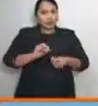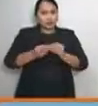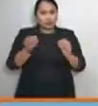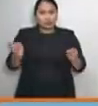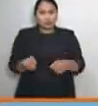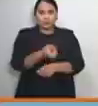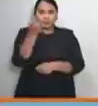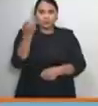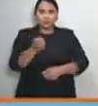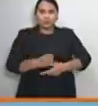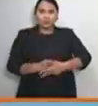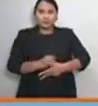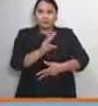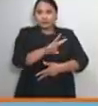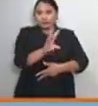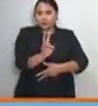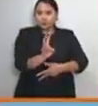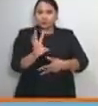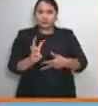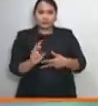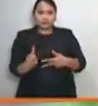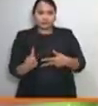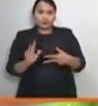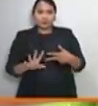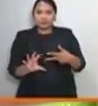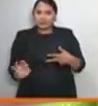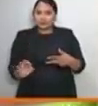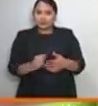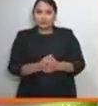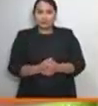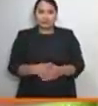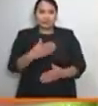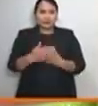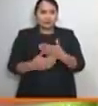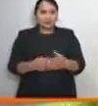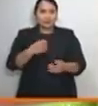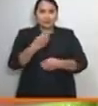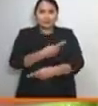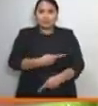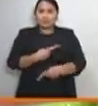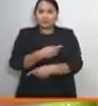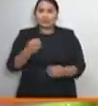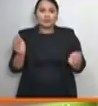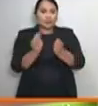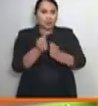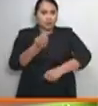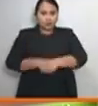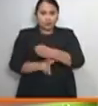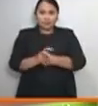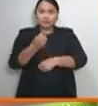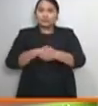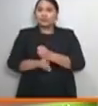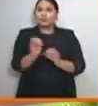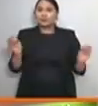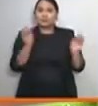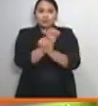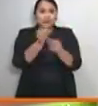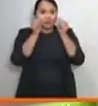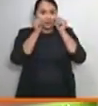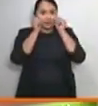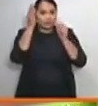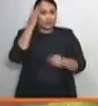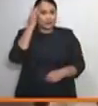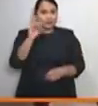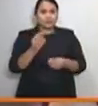el 27, 61 y 59. Continuemos la diversión junto a premiados y premiados mix. Atentos porque conoceremos el primer